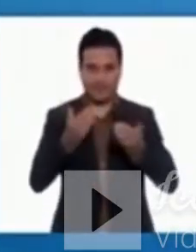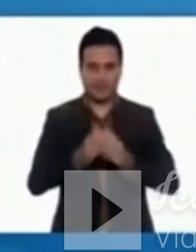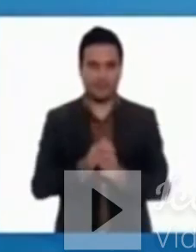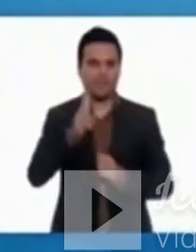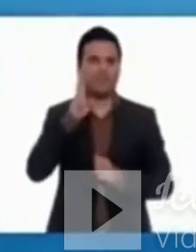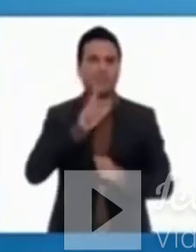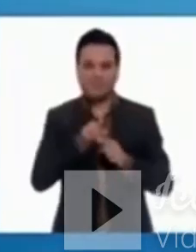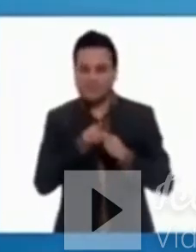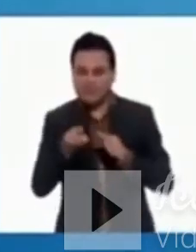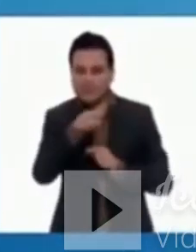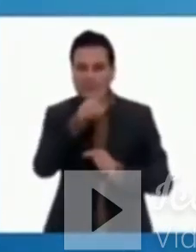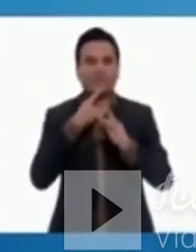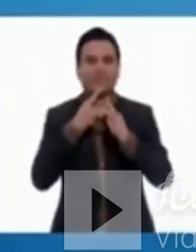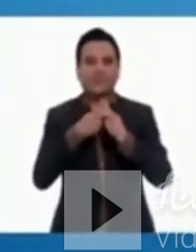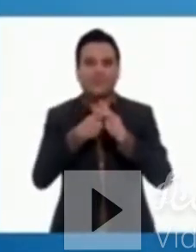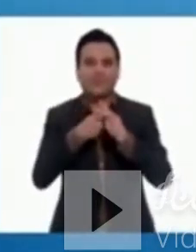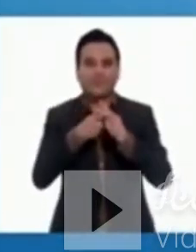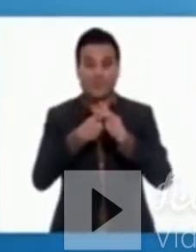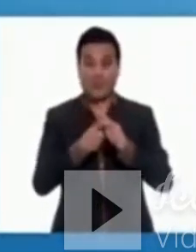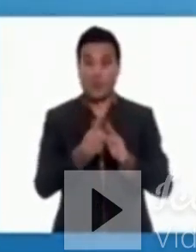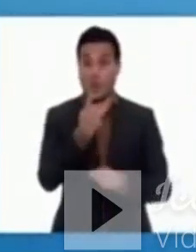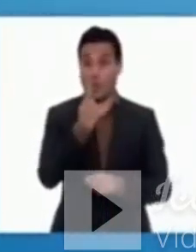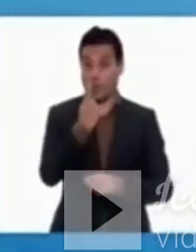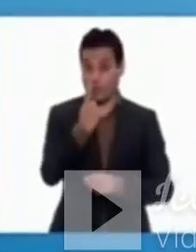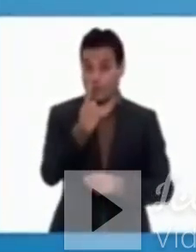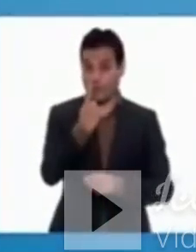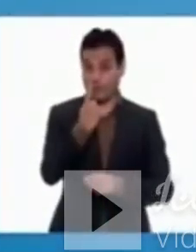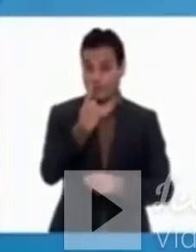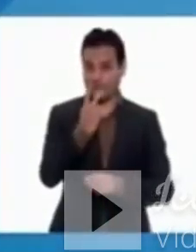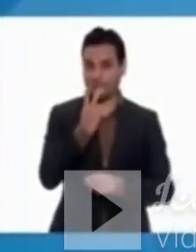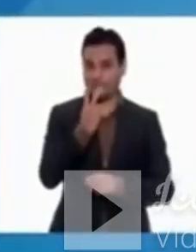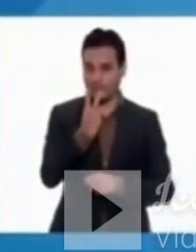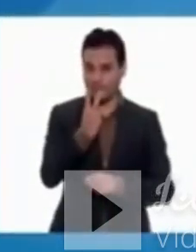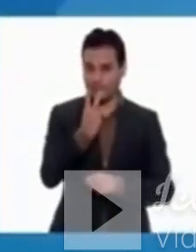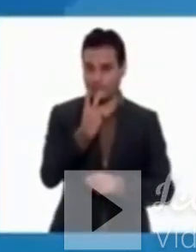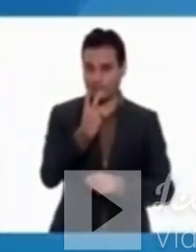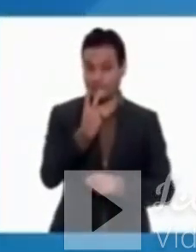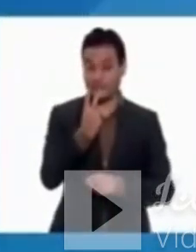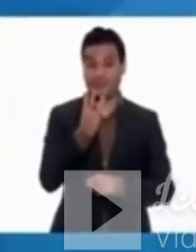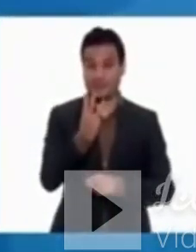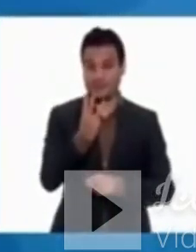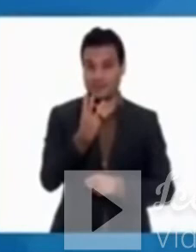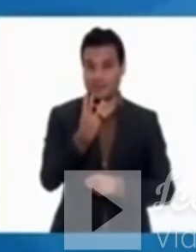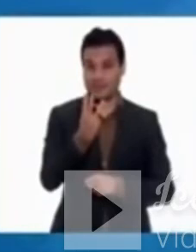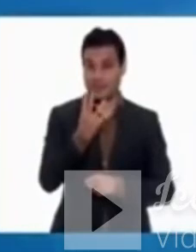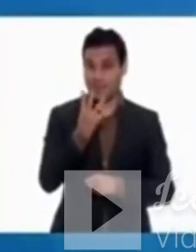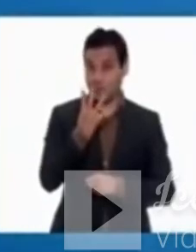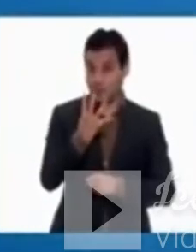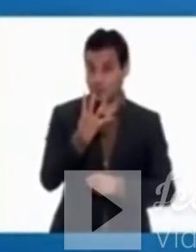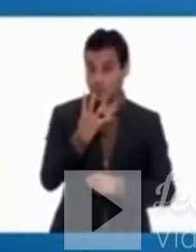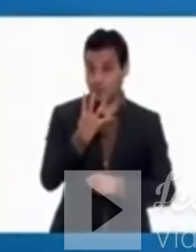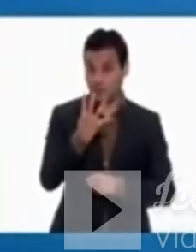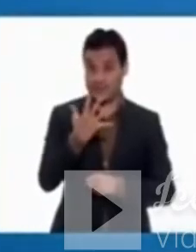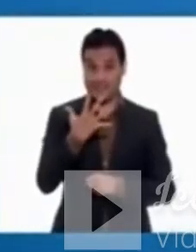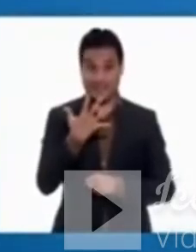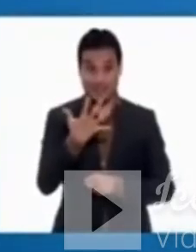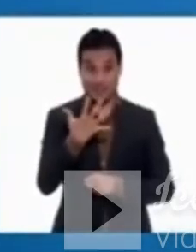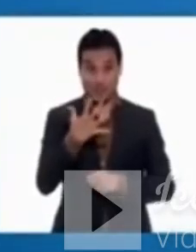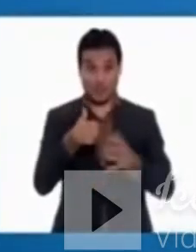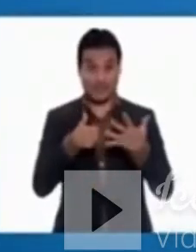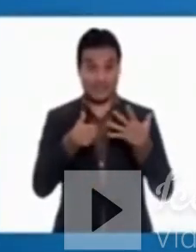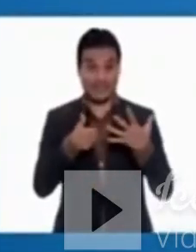medir. 1, 2, 3, 4, 5,